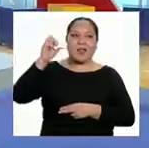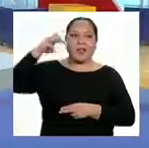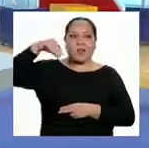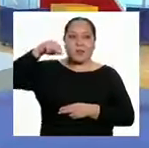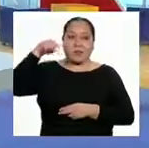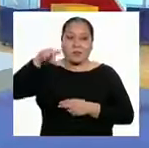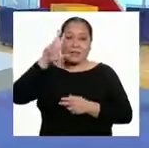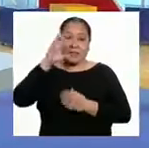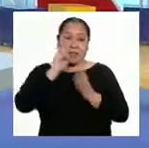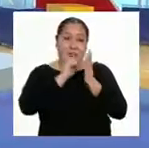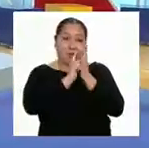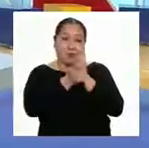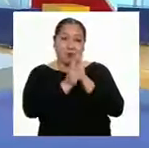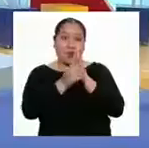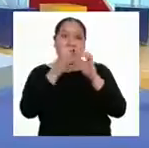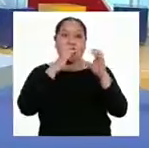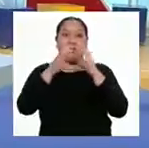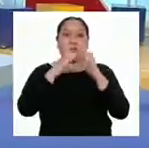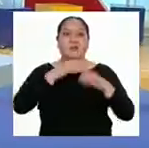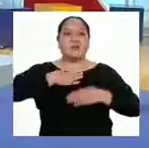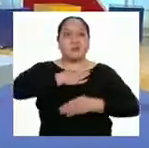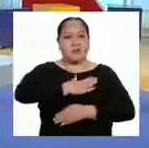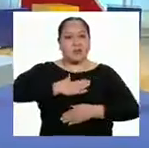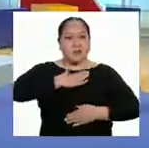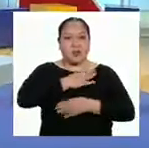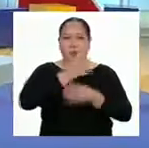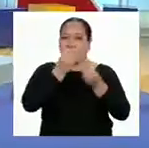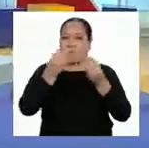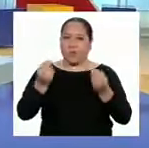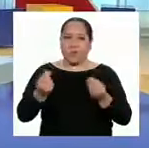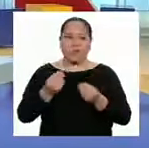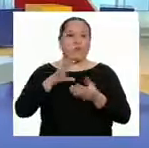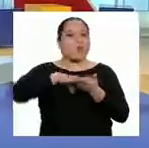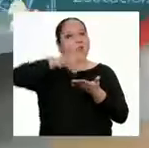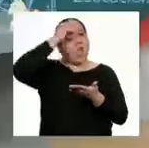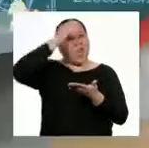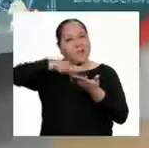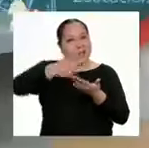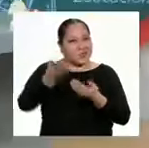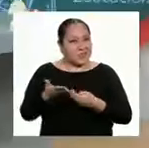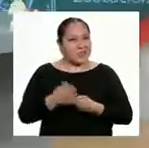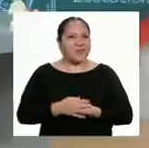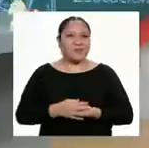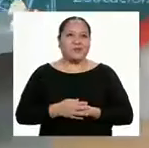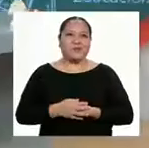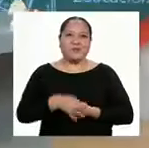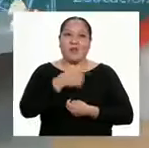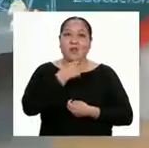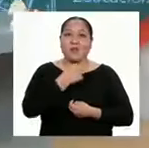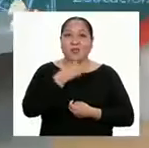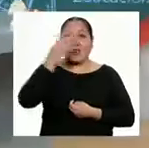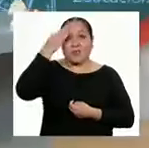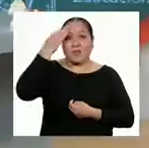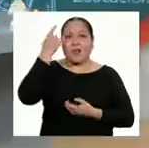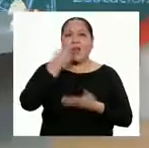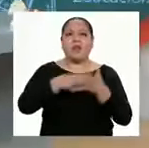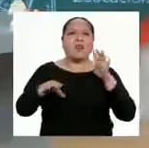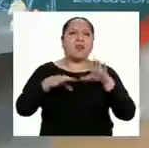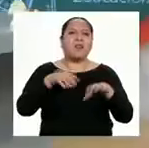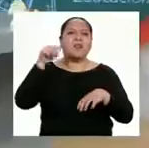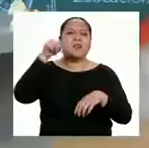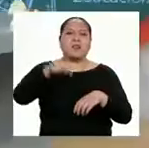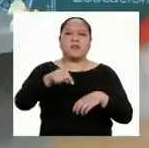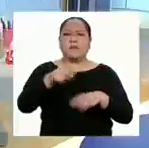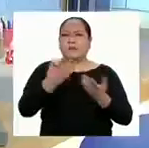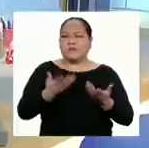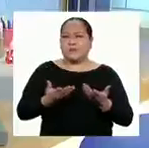30 minutos conversaremos y nos divertiremos mucho mientras aprendemos. Me gustaría saber qué han hecho en estos